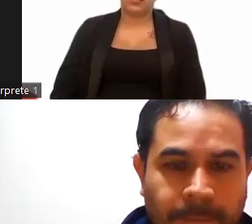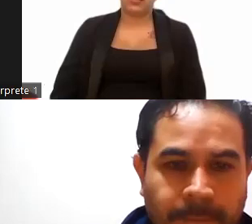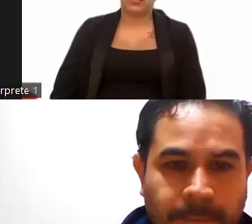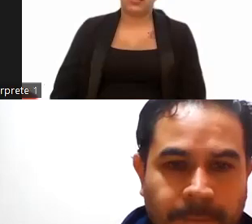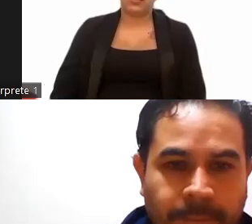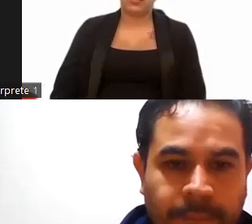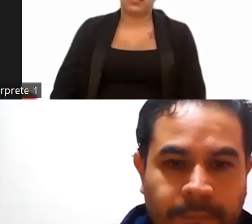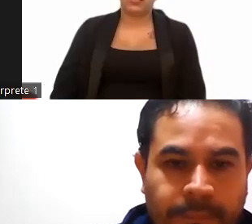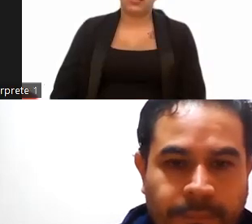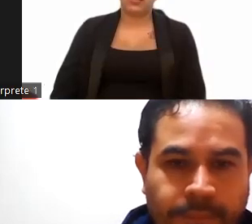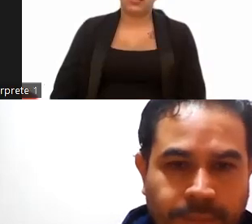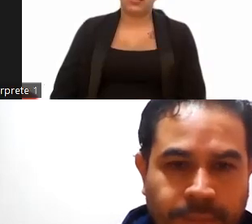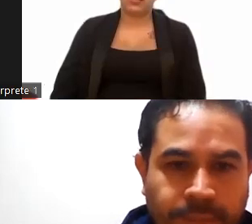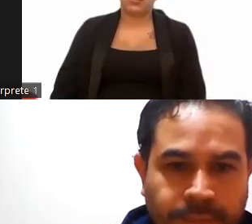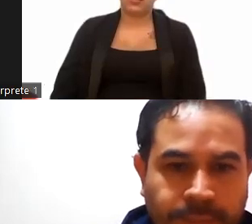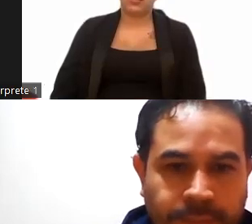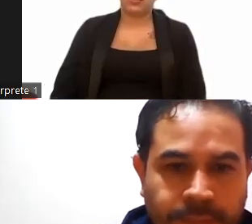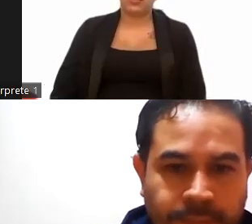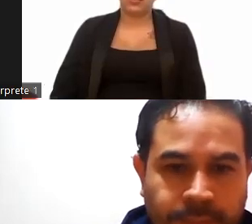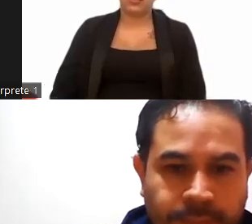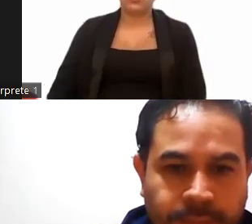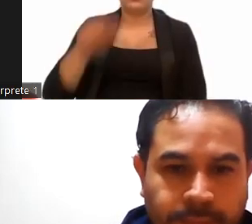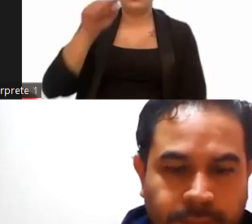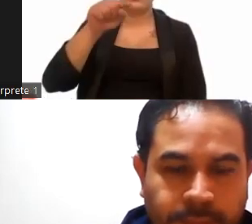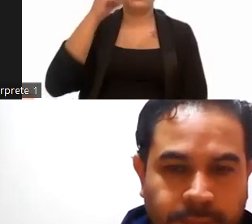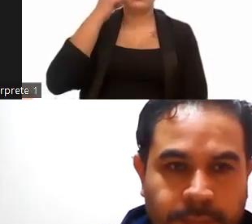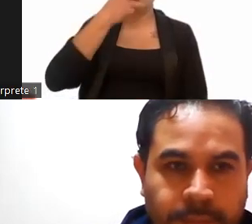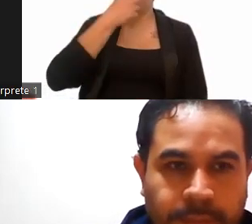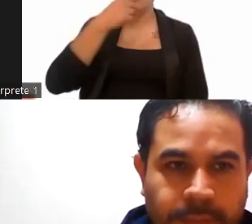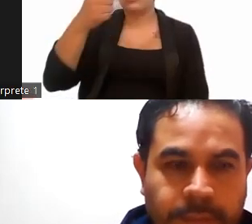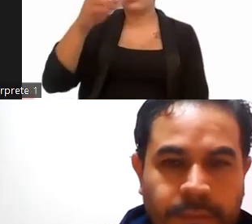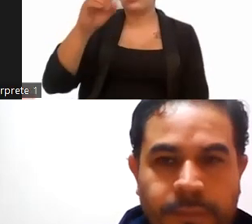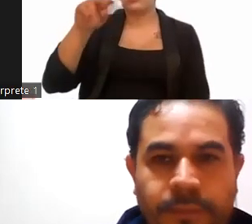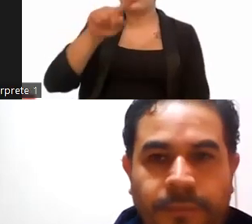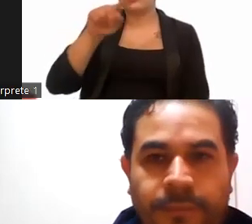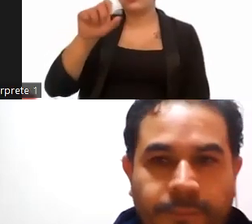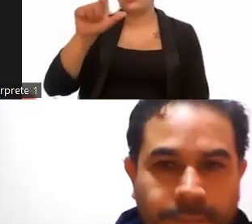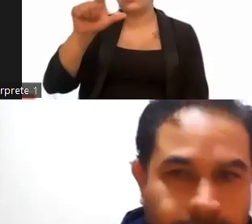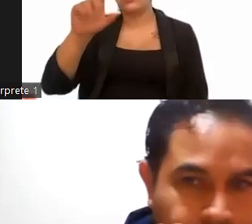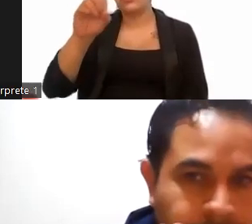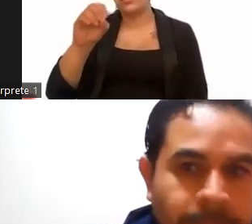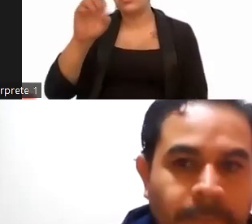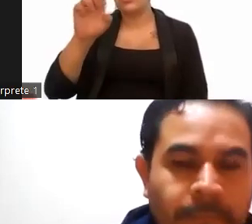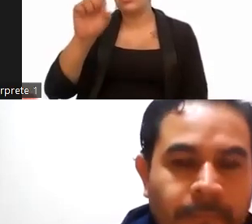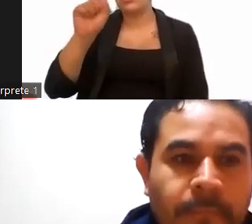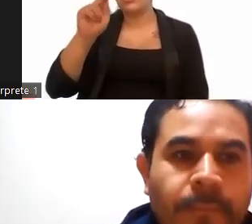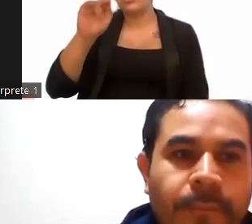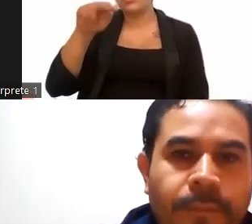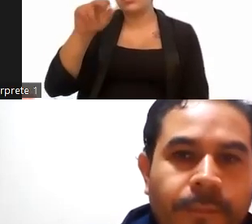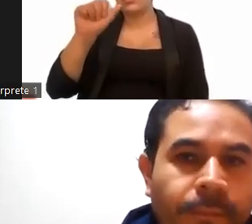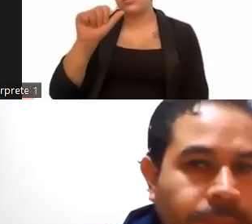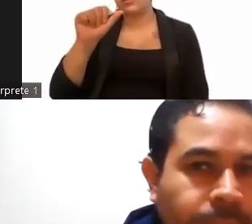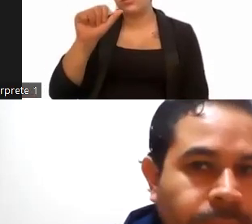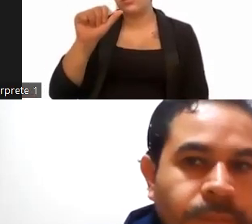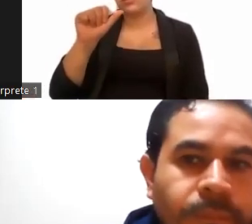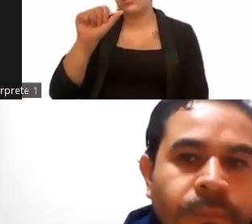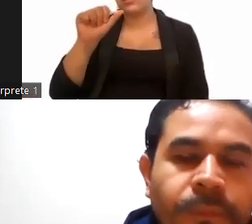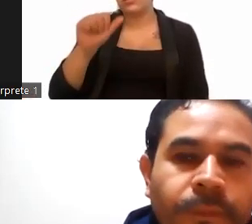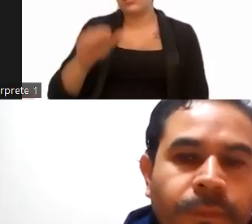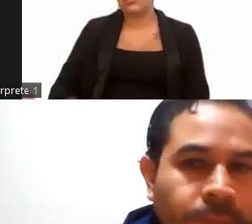Gracias. Diputado Gonzalo Miranda.